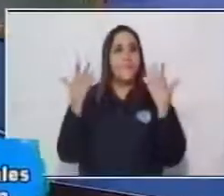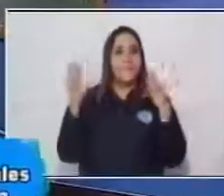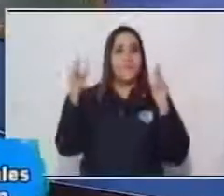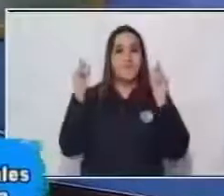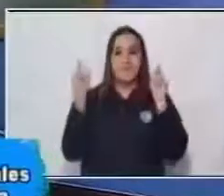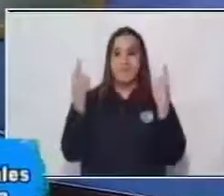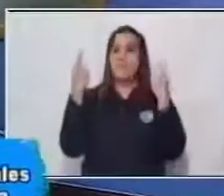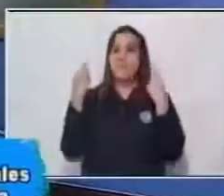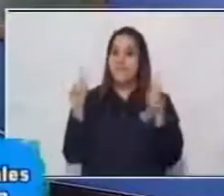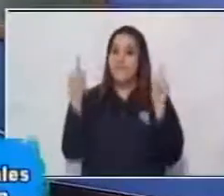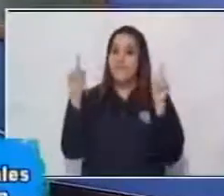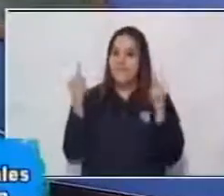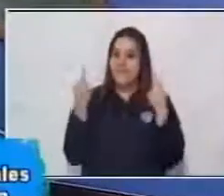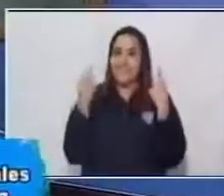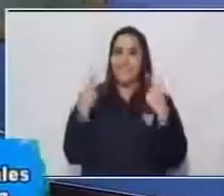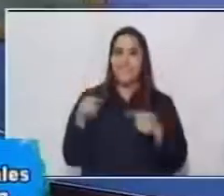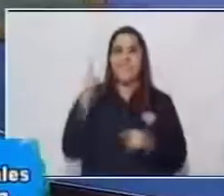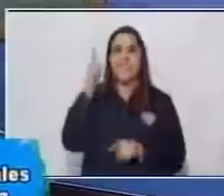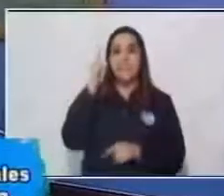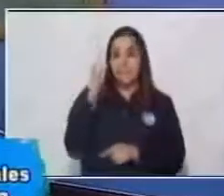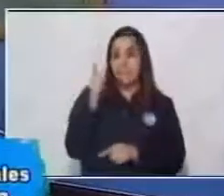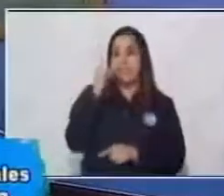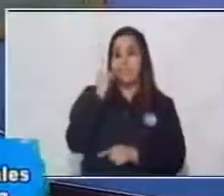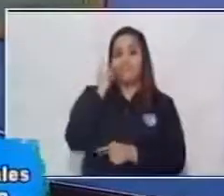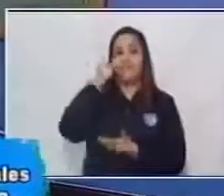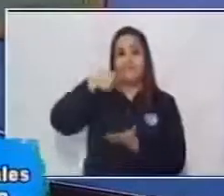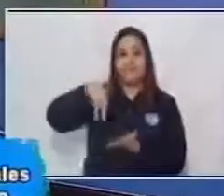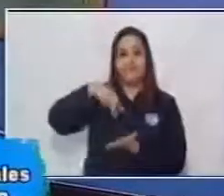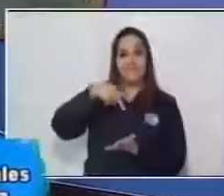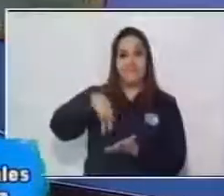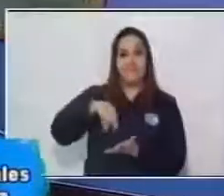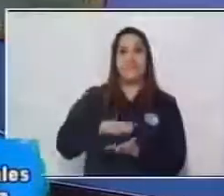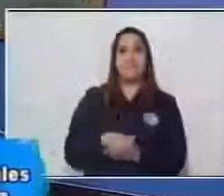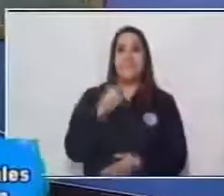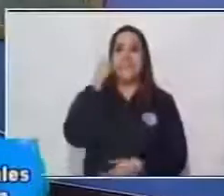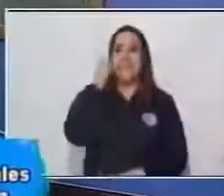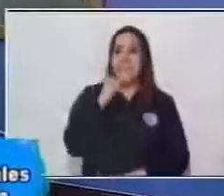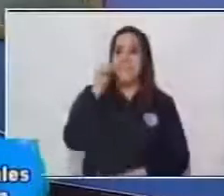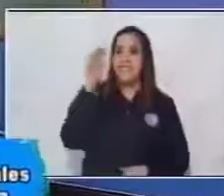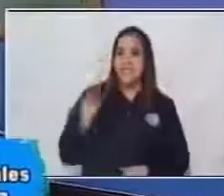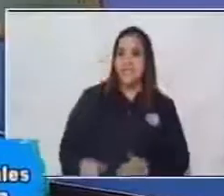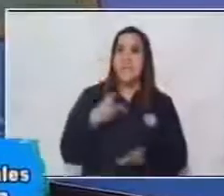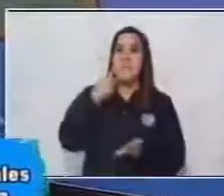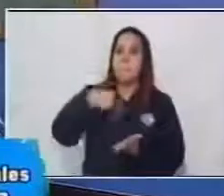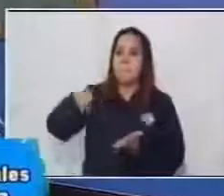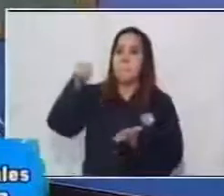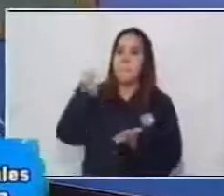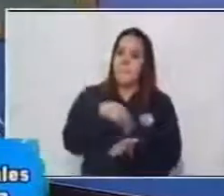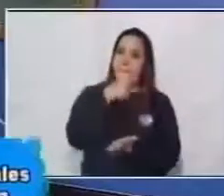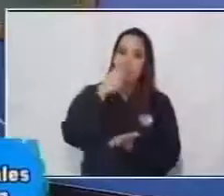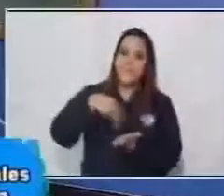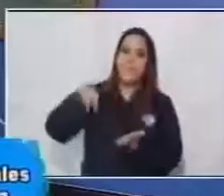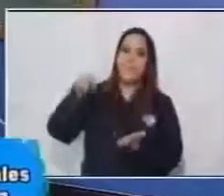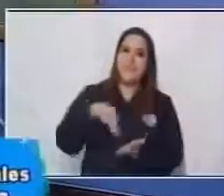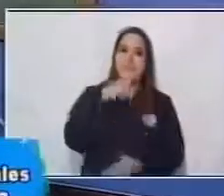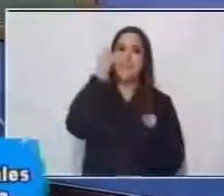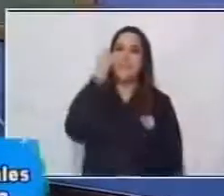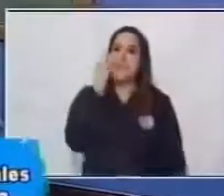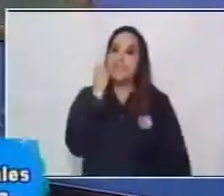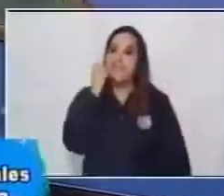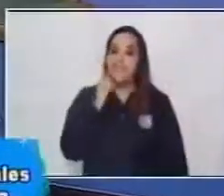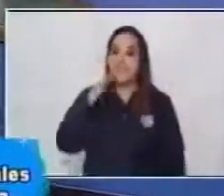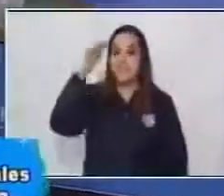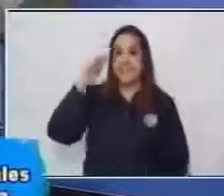el dedo, dedo, dedo, así baila el marinero, baila, baila, baila,